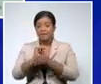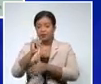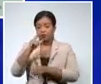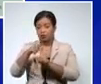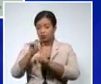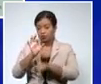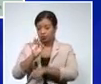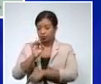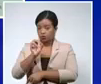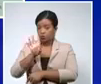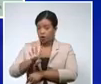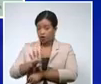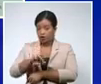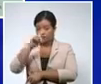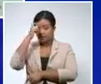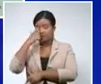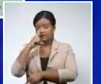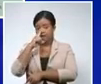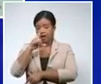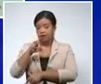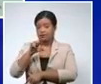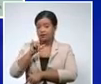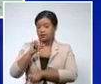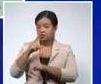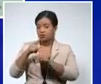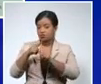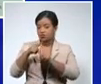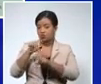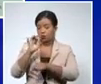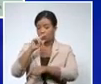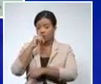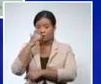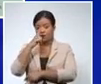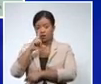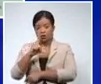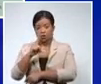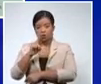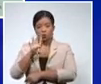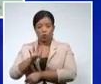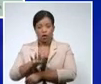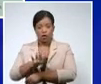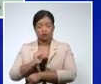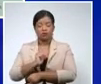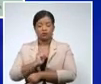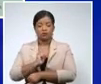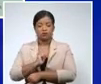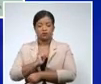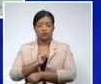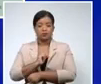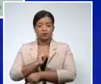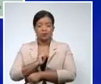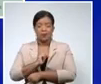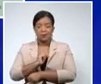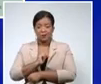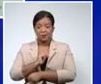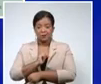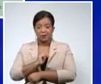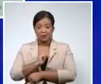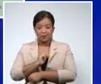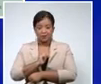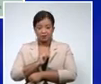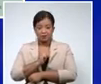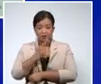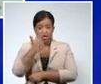Cristóbal con 4, San Antonio de los Baños con 3, Guanajay 2, Artemisa,